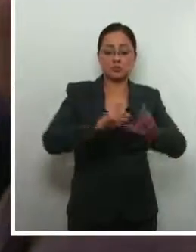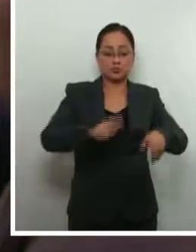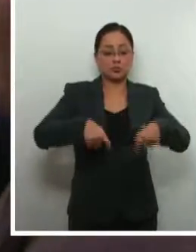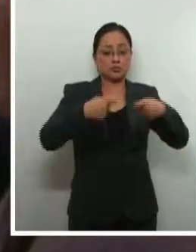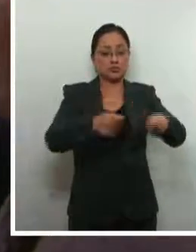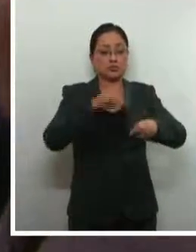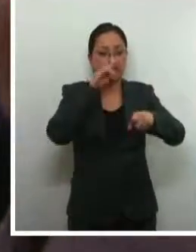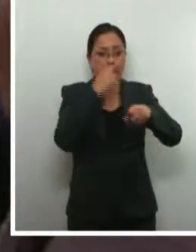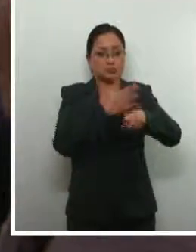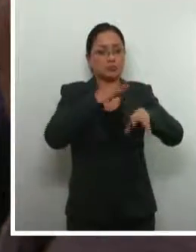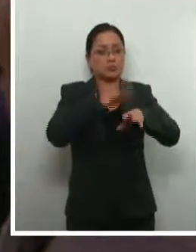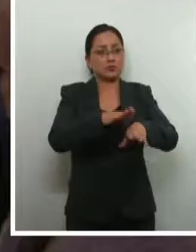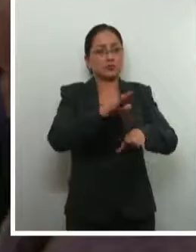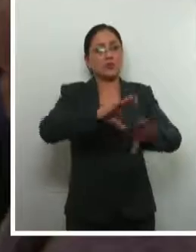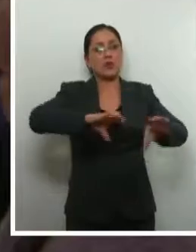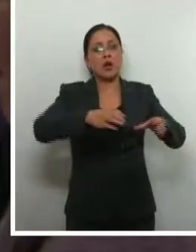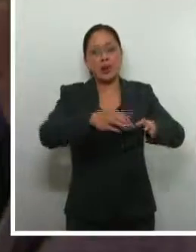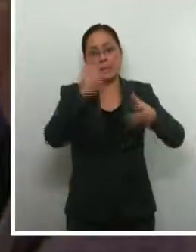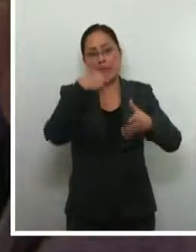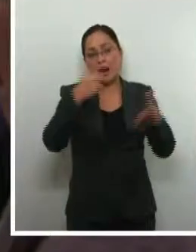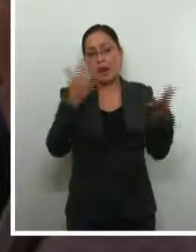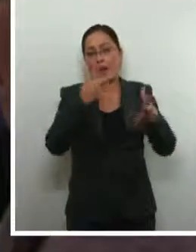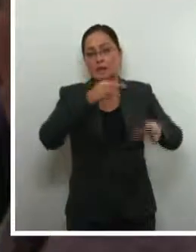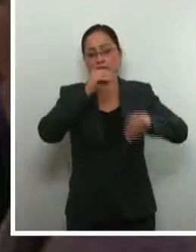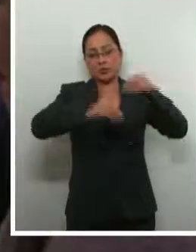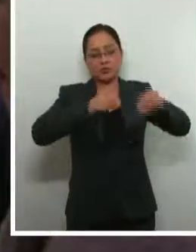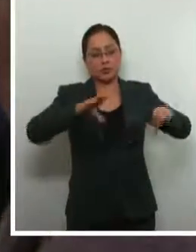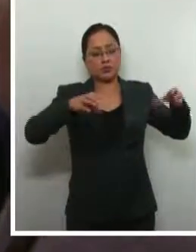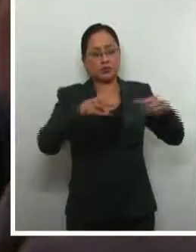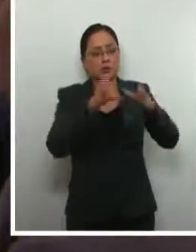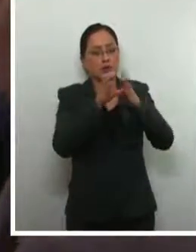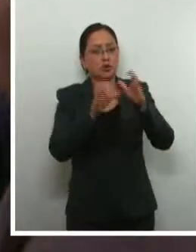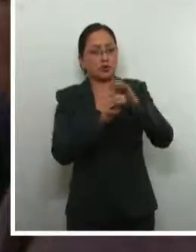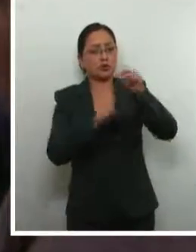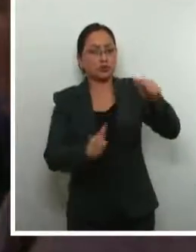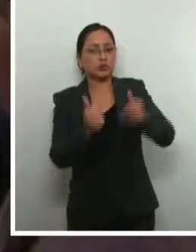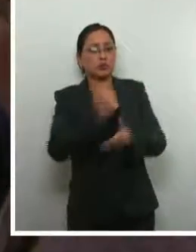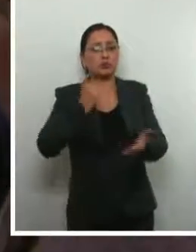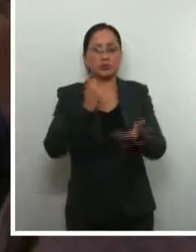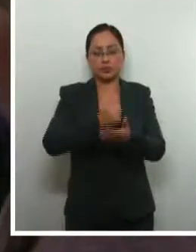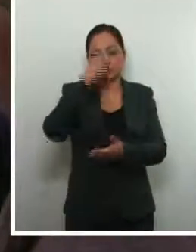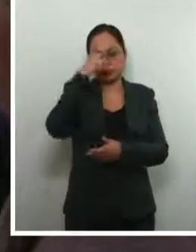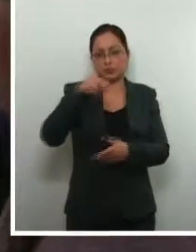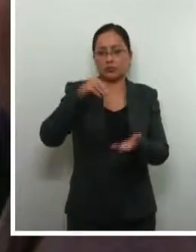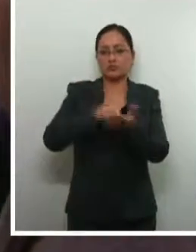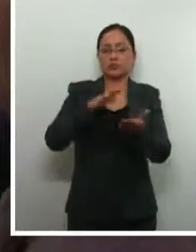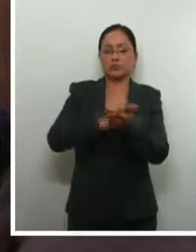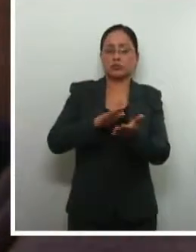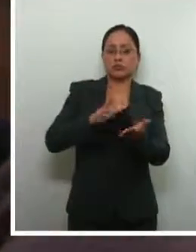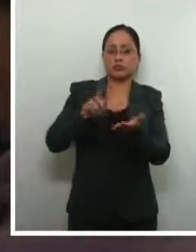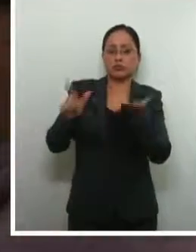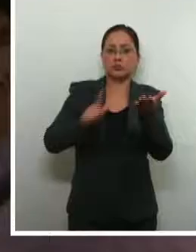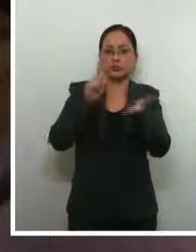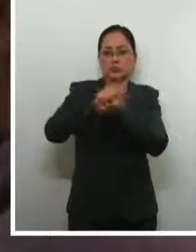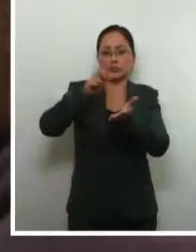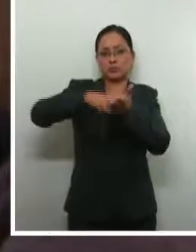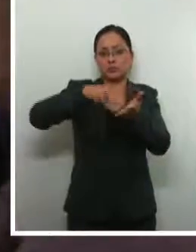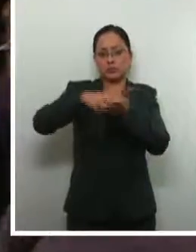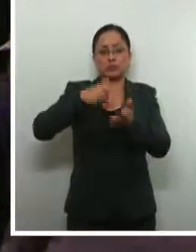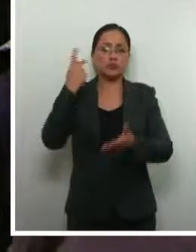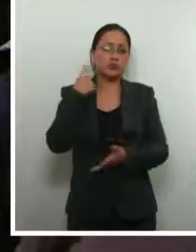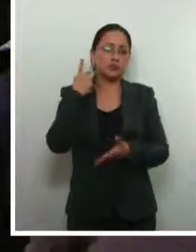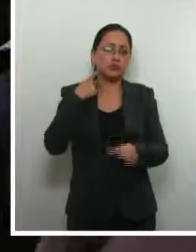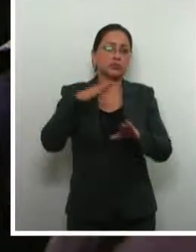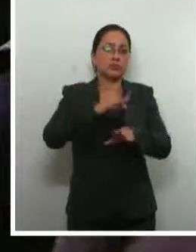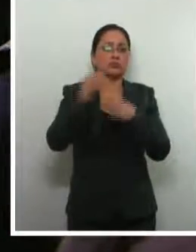que recaerán todas las funciones del Poder Constituyente de la Ciudad de México, de acuerdo con el Decreto de Reforma Política